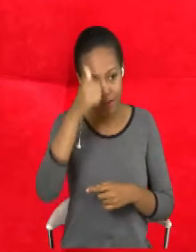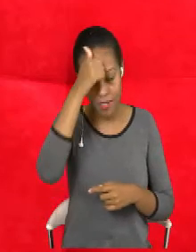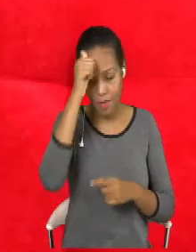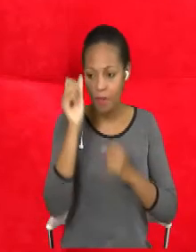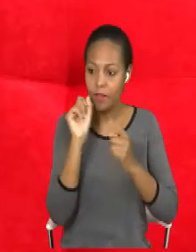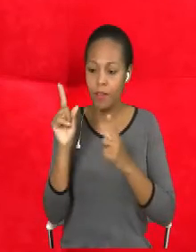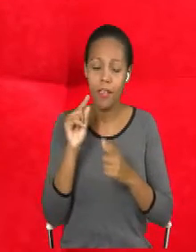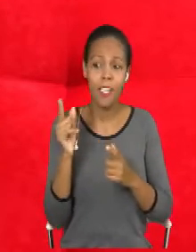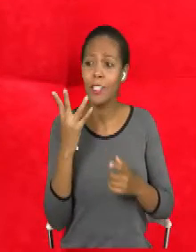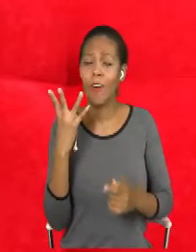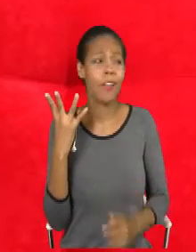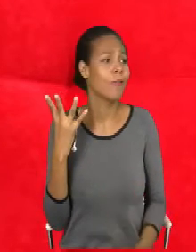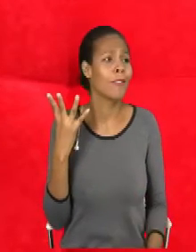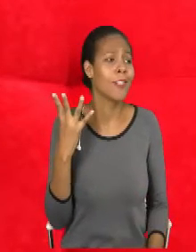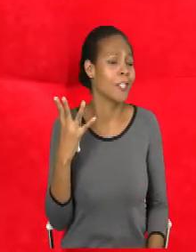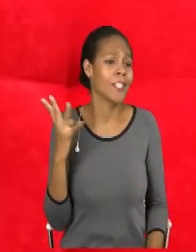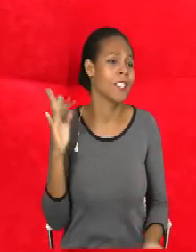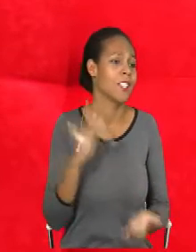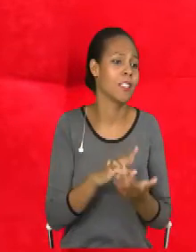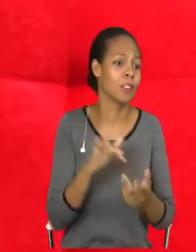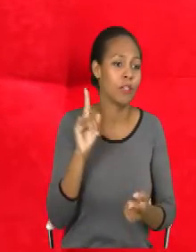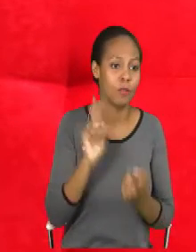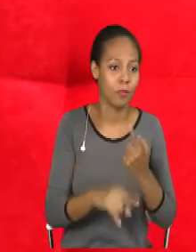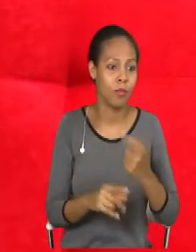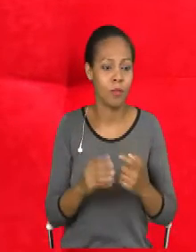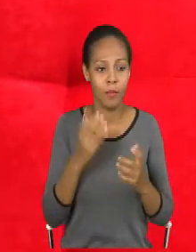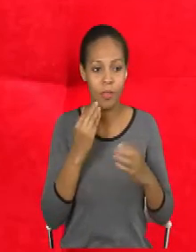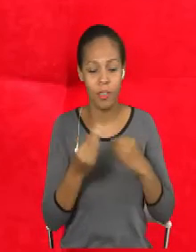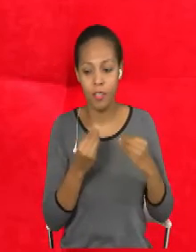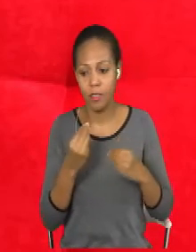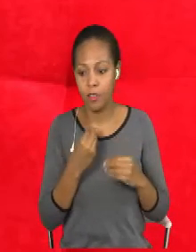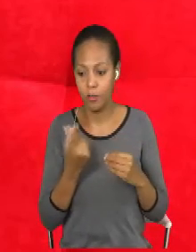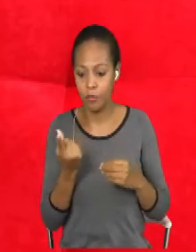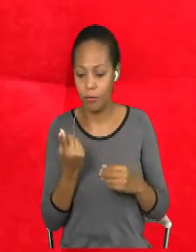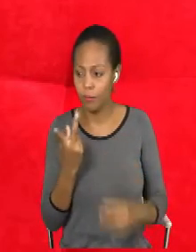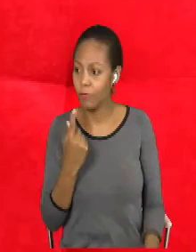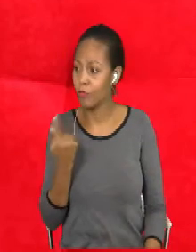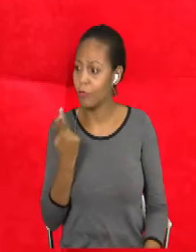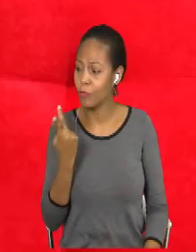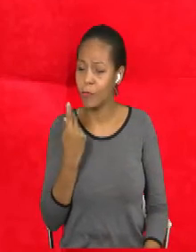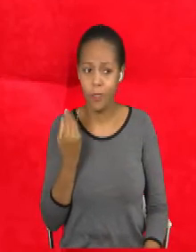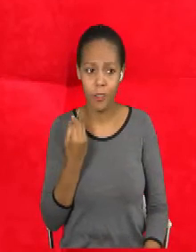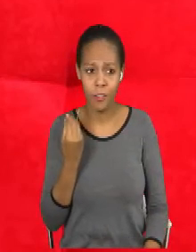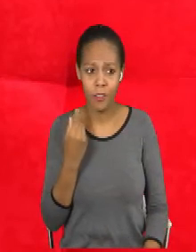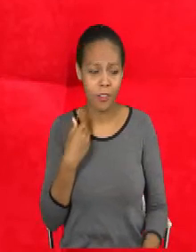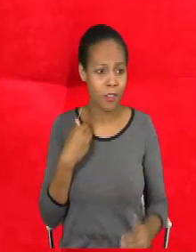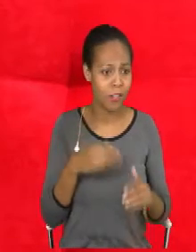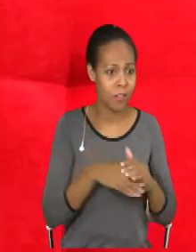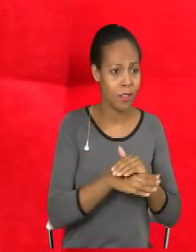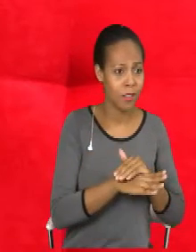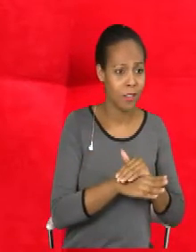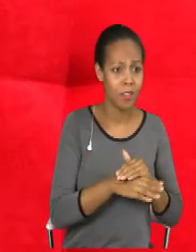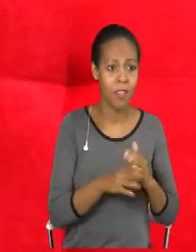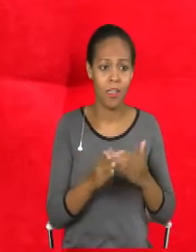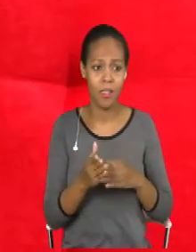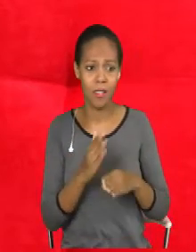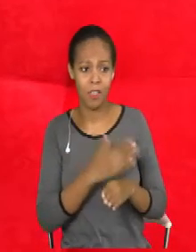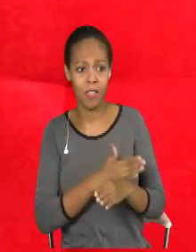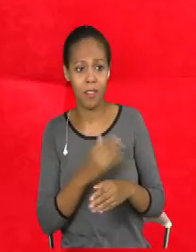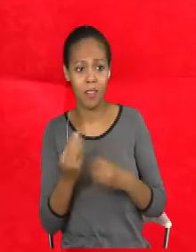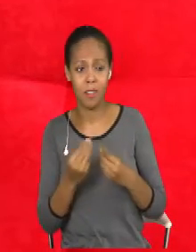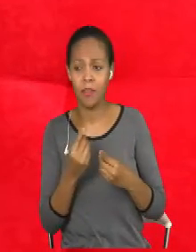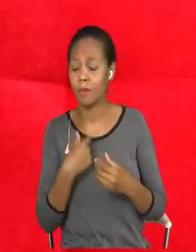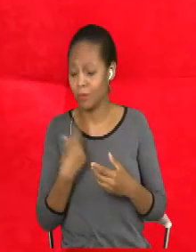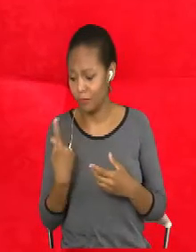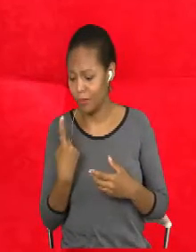estar. Entonces con mi otro compañero, antes de ingresar, empezamos a pensar qué